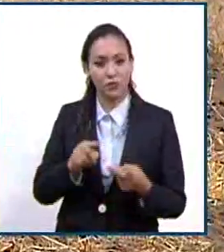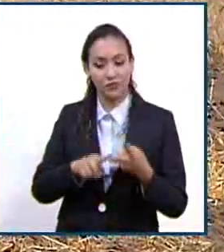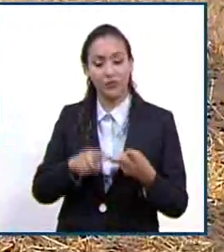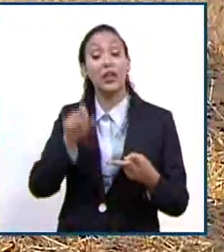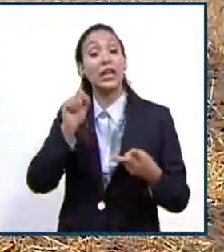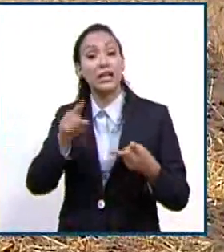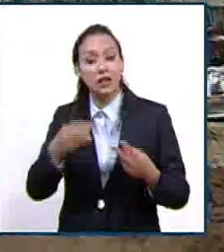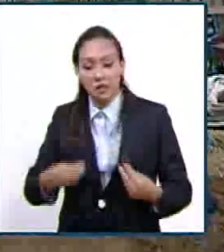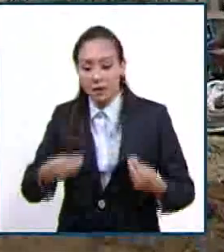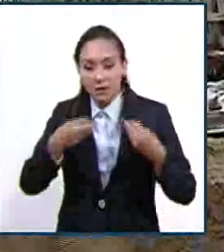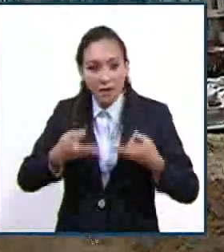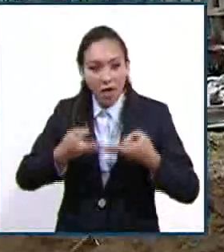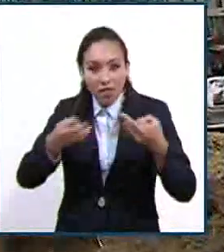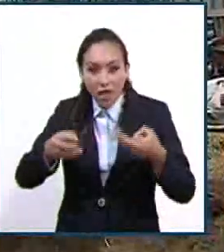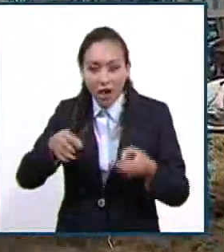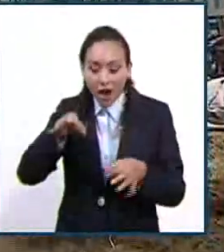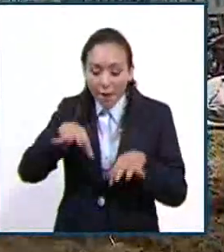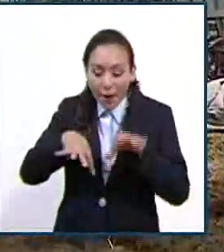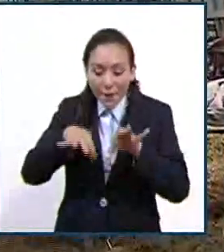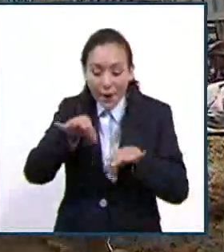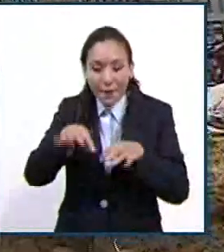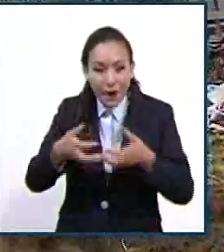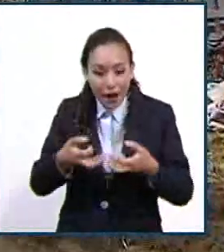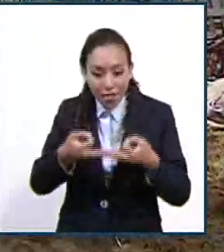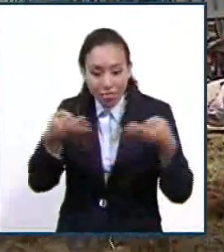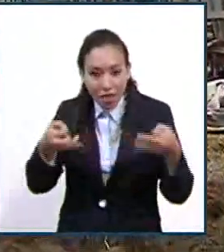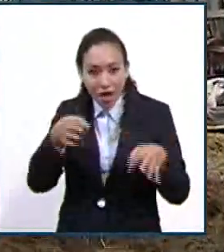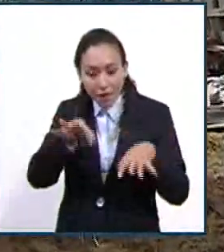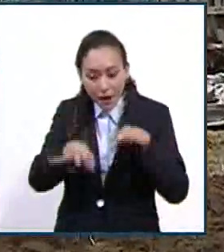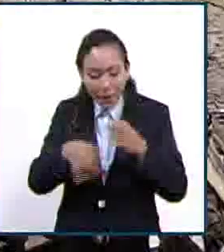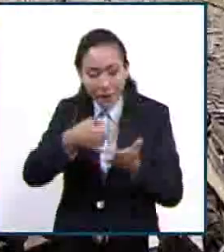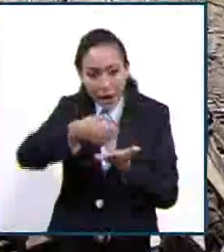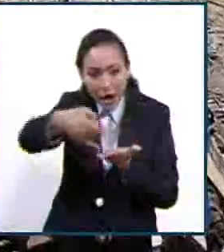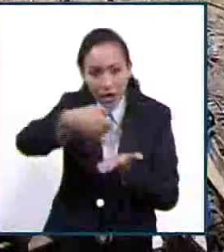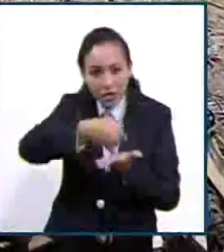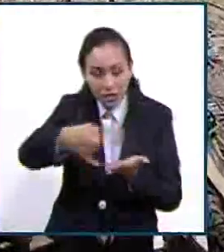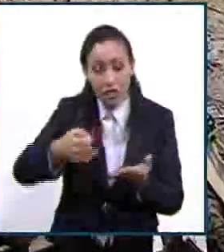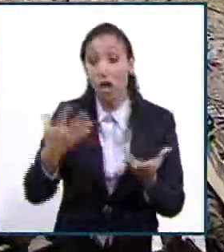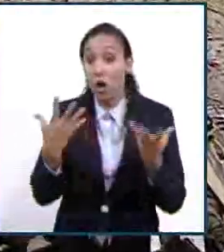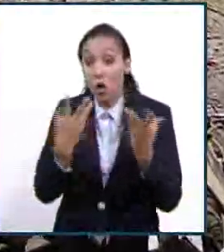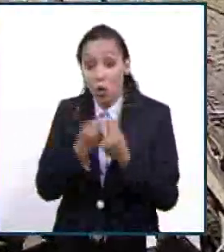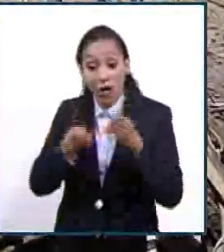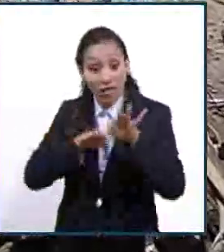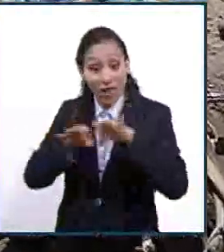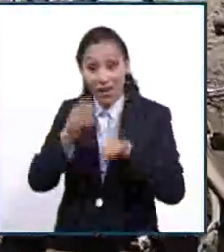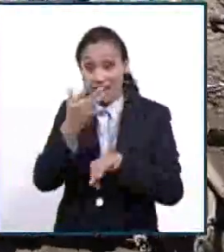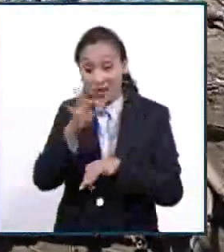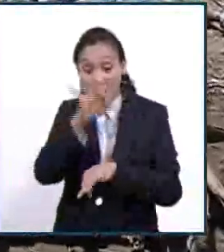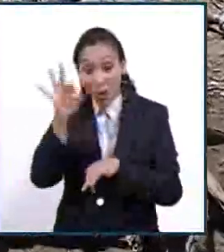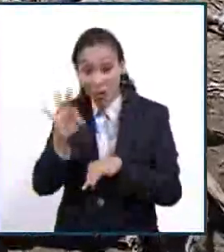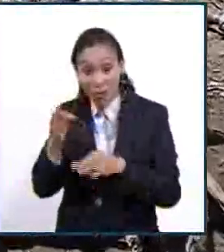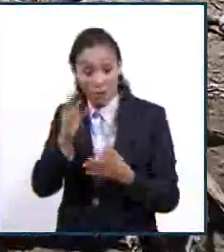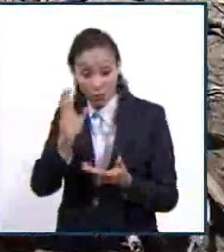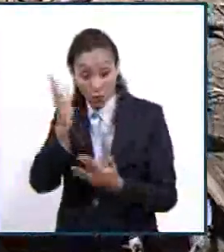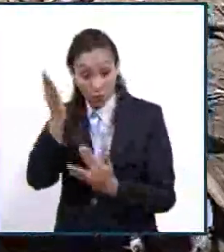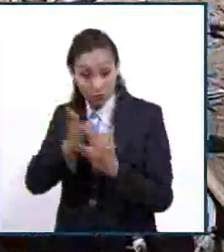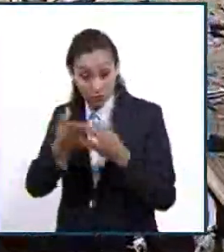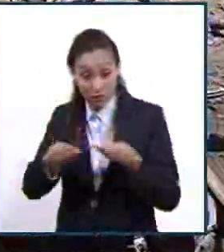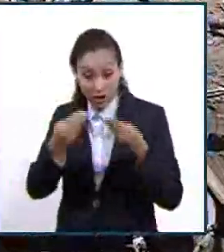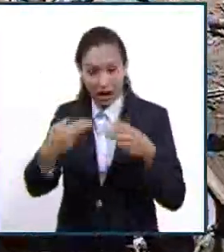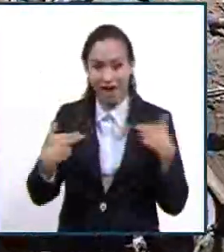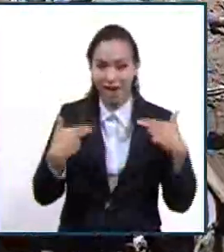en la parcela que adquirieron de forma conjunta, aportando el 50% del costo con el dinero que recibió de una